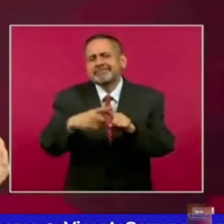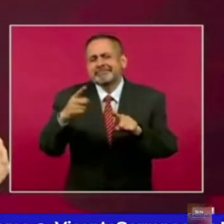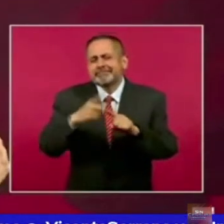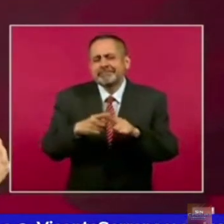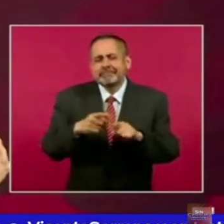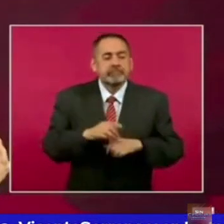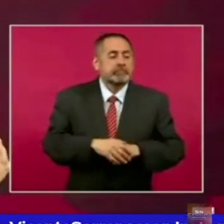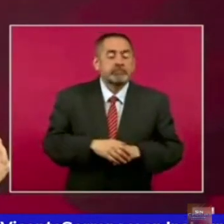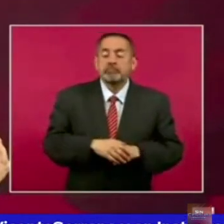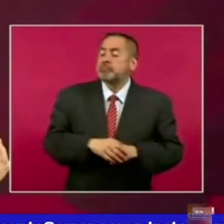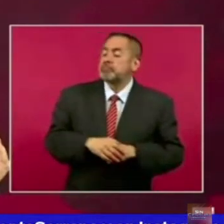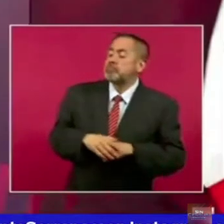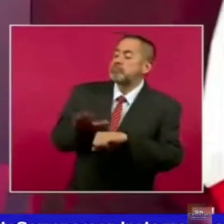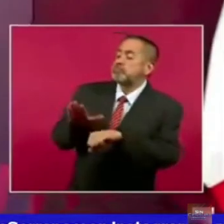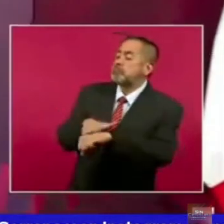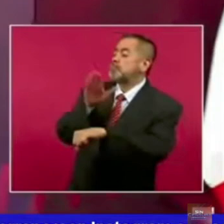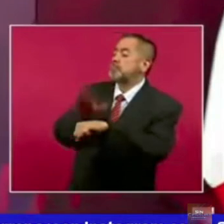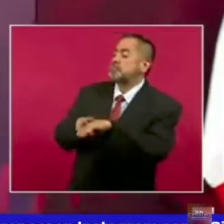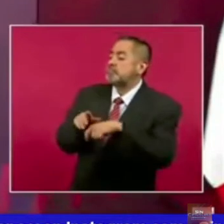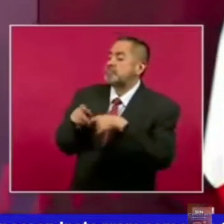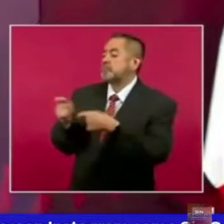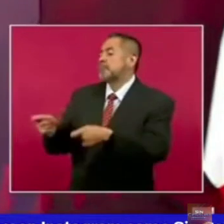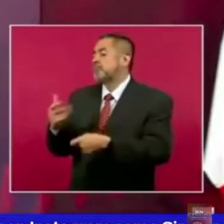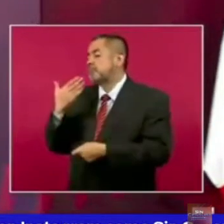que califican